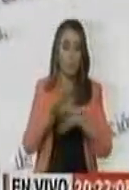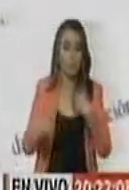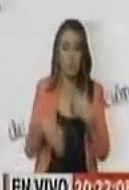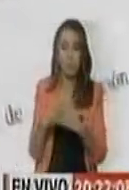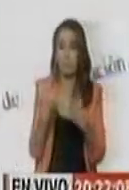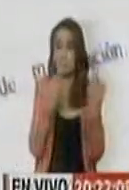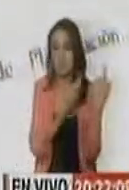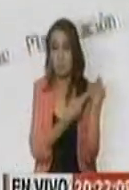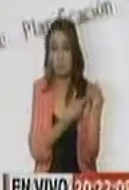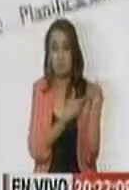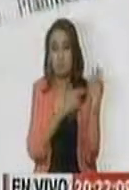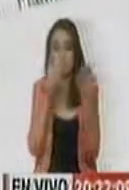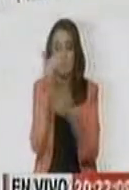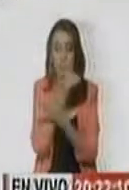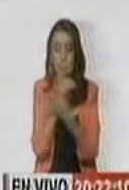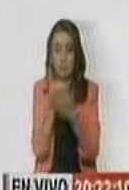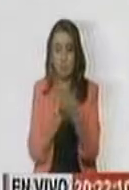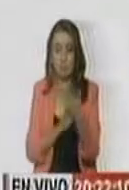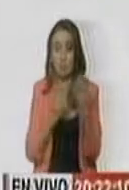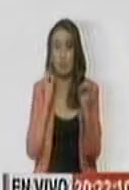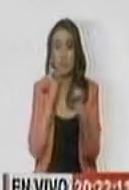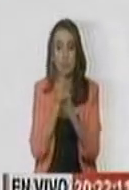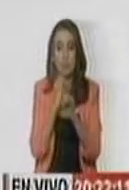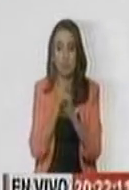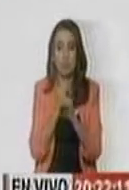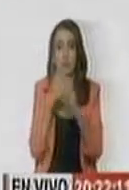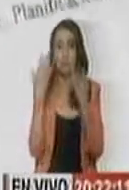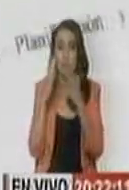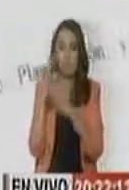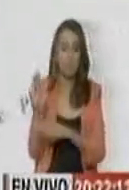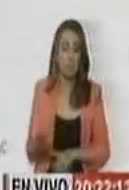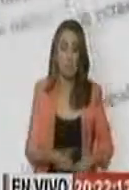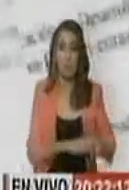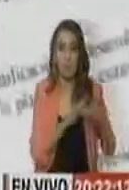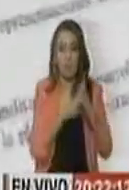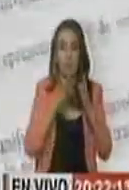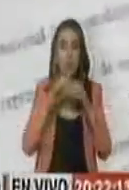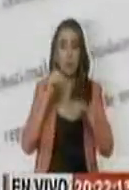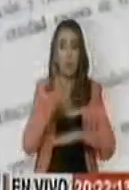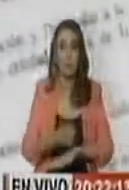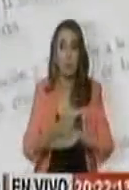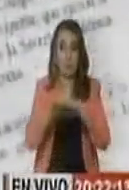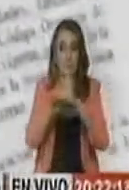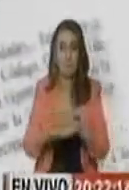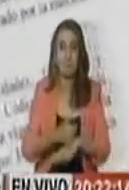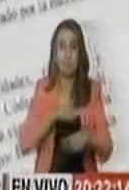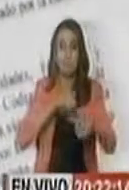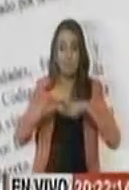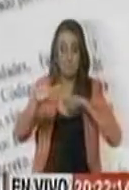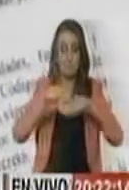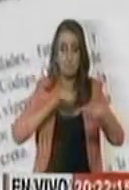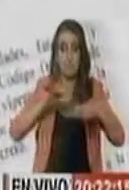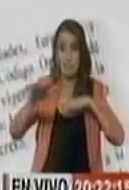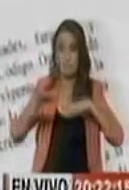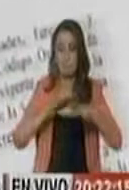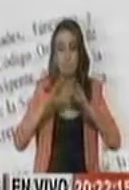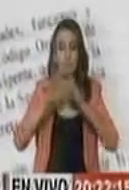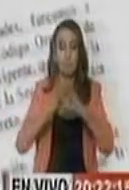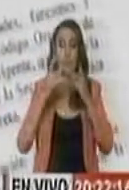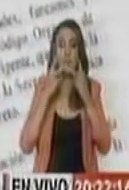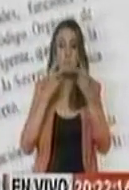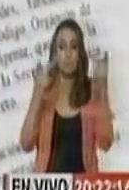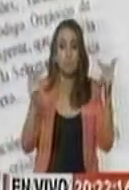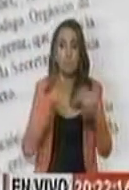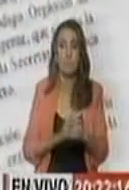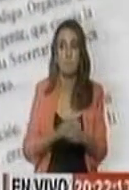del proceso de diseño institucional de las entidades e instancias de la función ejecutiva y a la empresa coordinadora de empresas públicas,